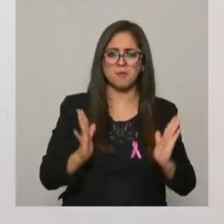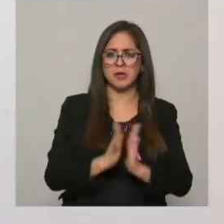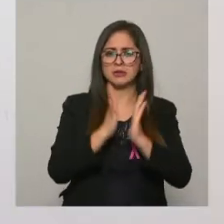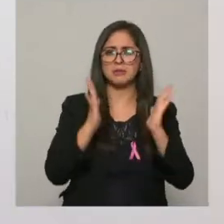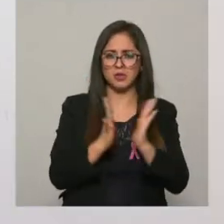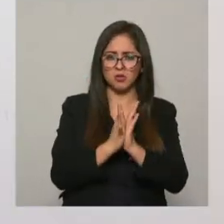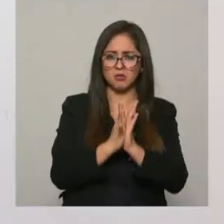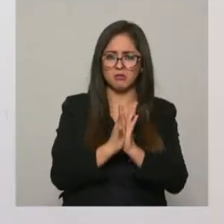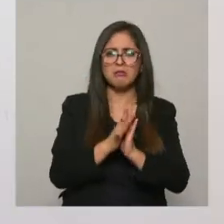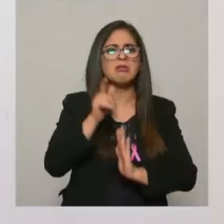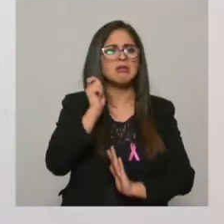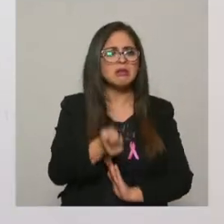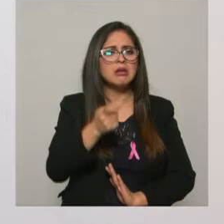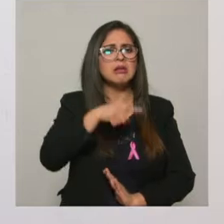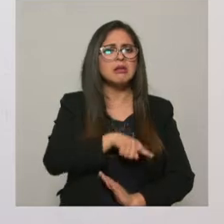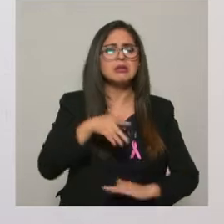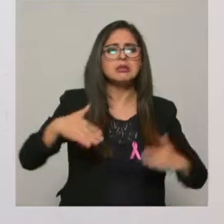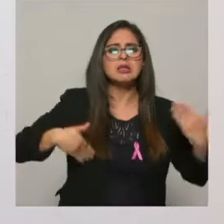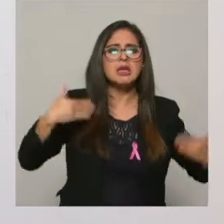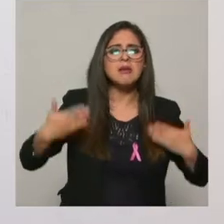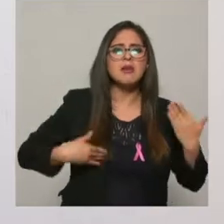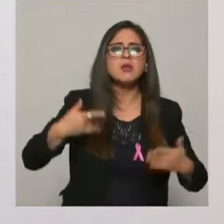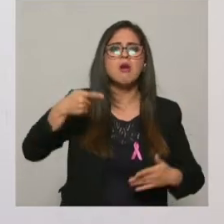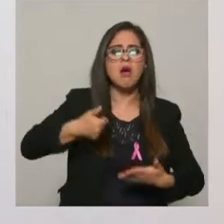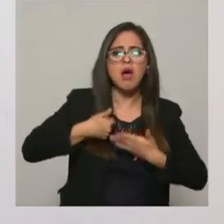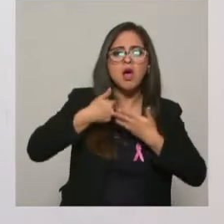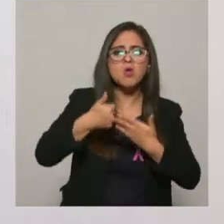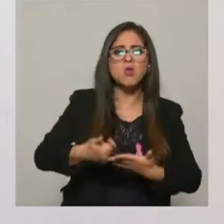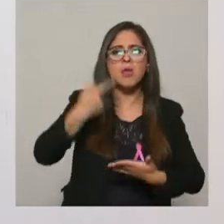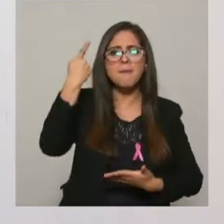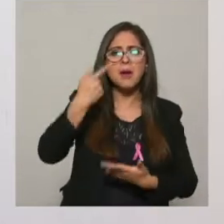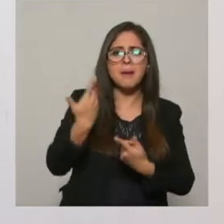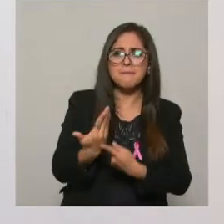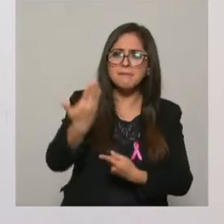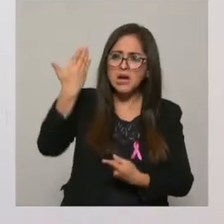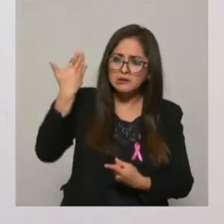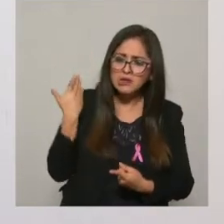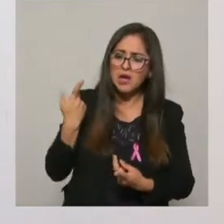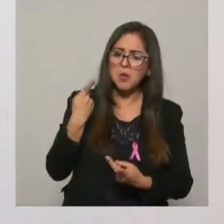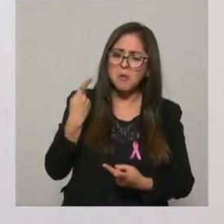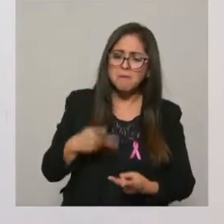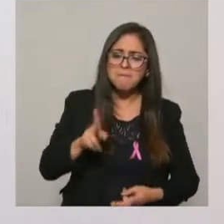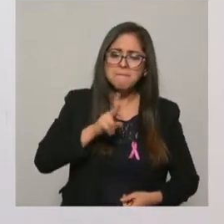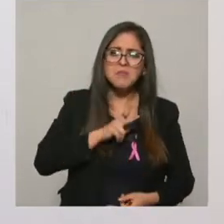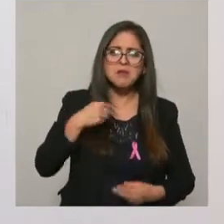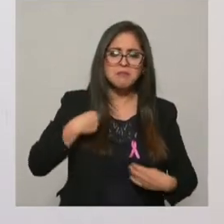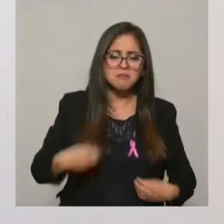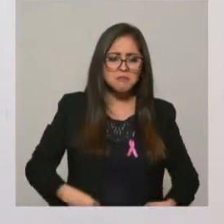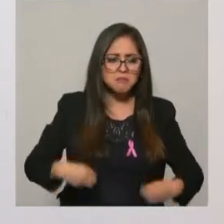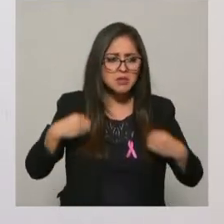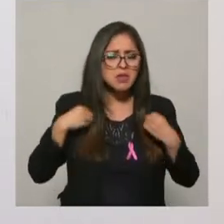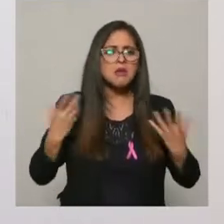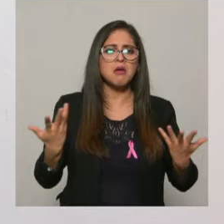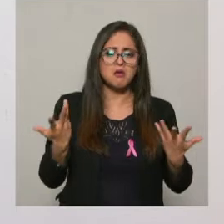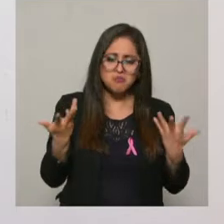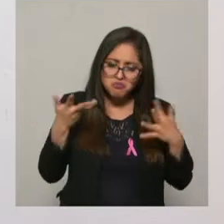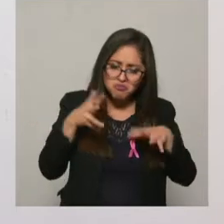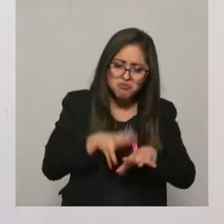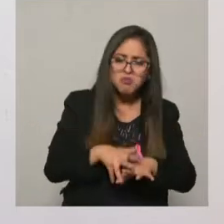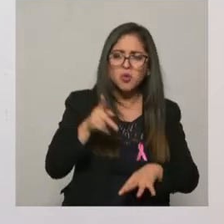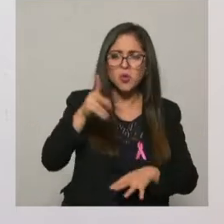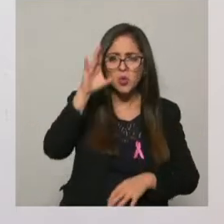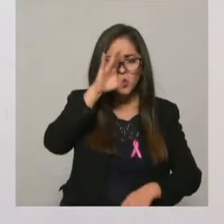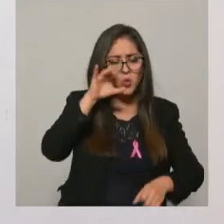esta celebración que además tiene mucho que ver con nuestro pasado, con nuestras raíces, con el sincretismo de culturas, como